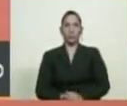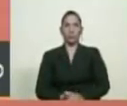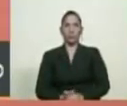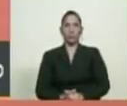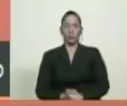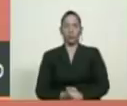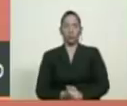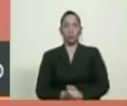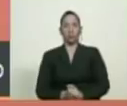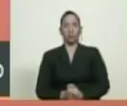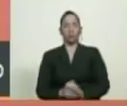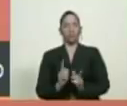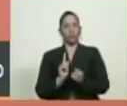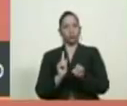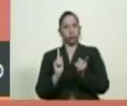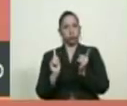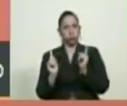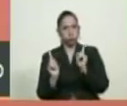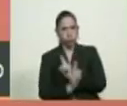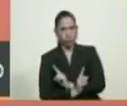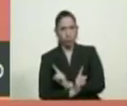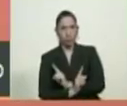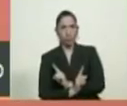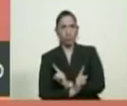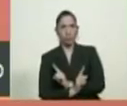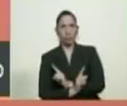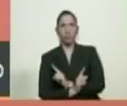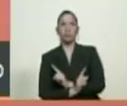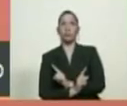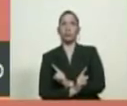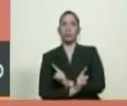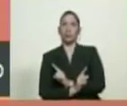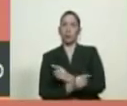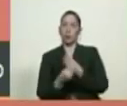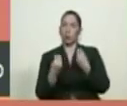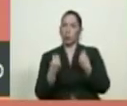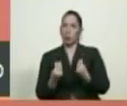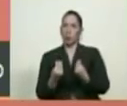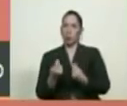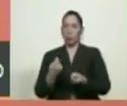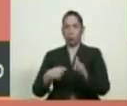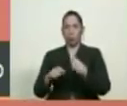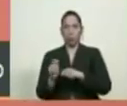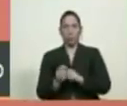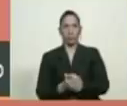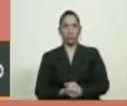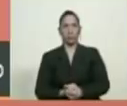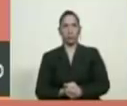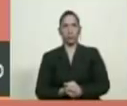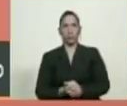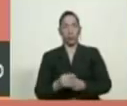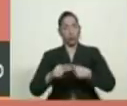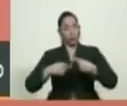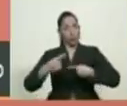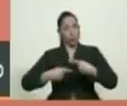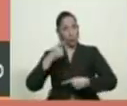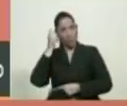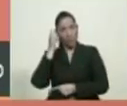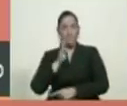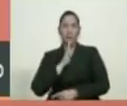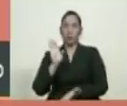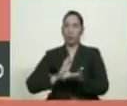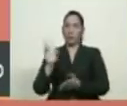fluctuará libremente en base a la oferta y la demanda. Cada día el Banco Central de